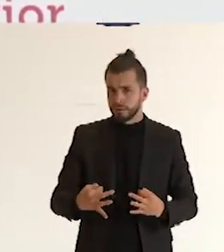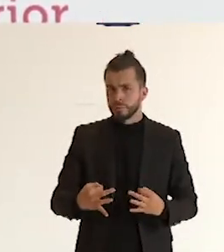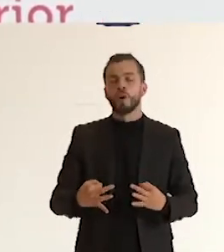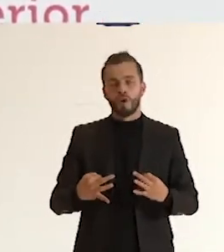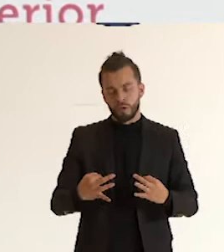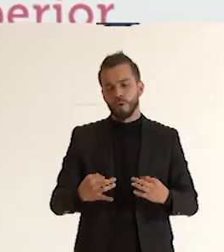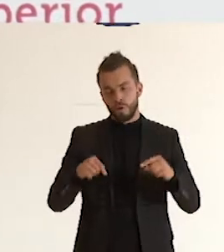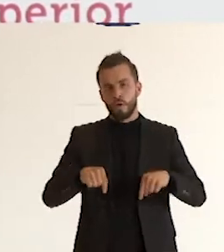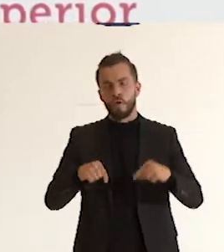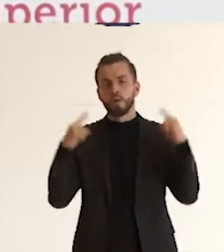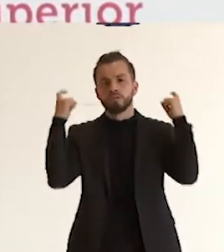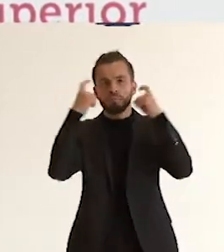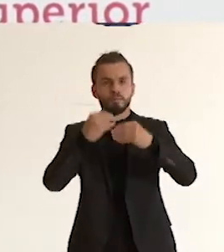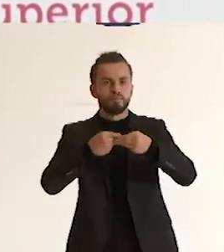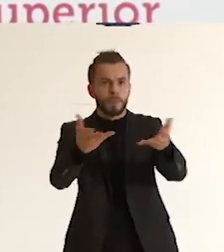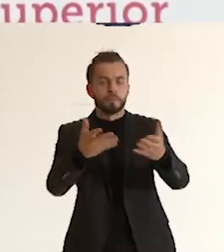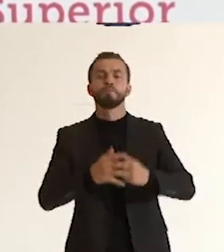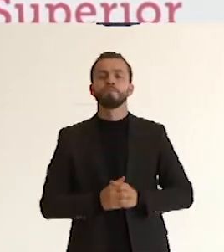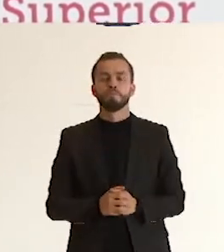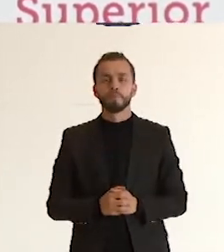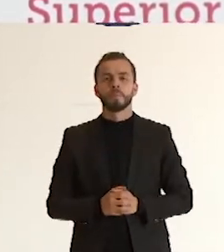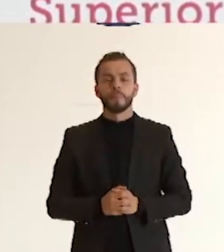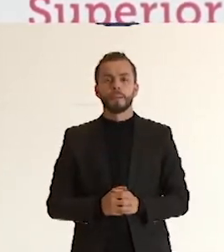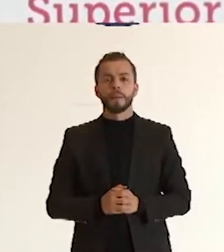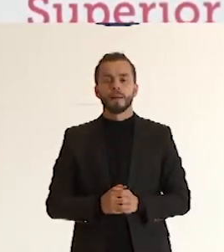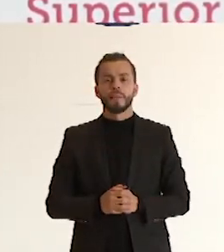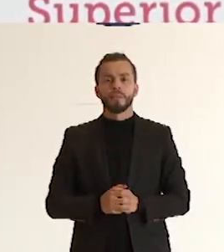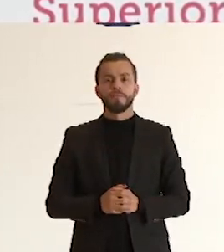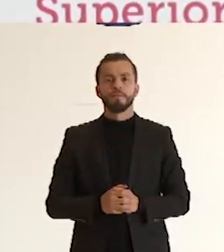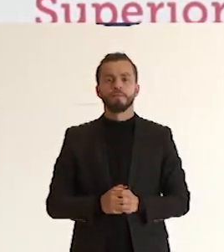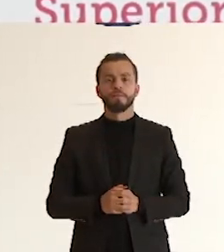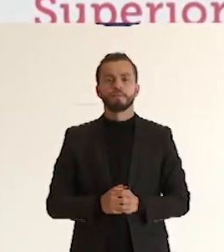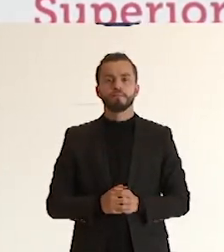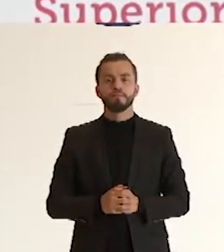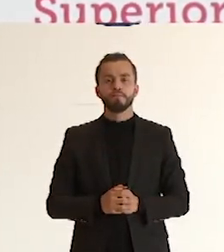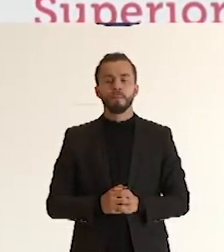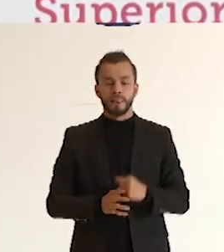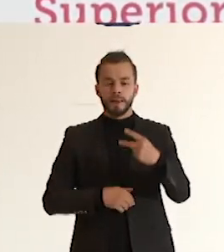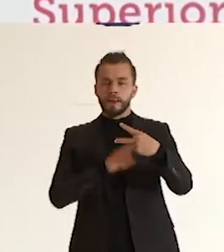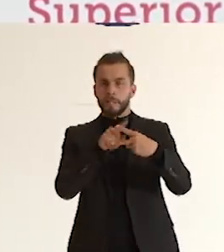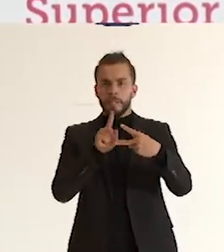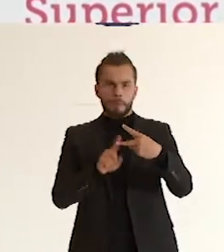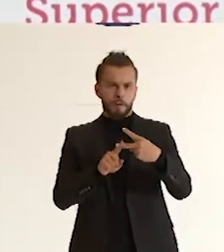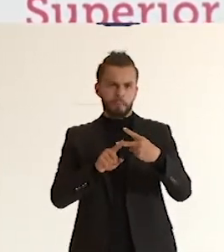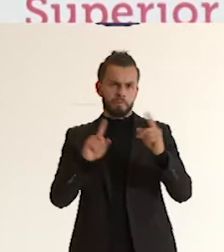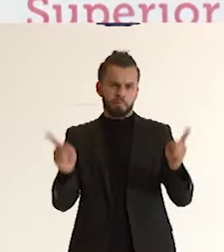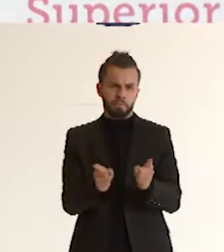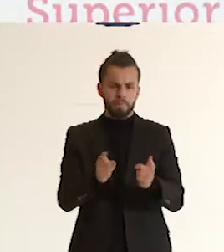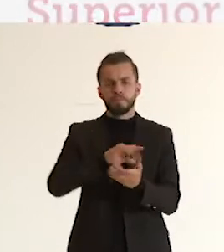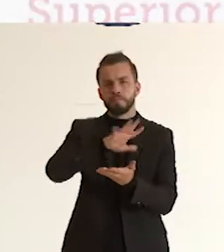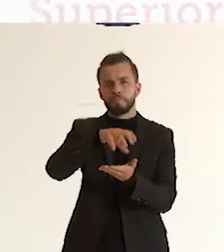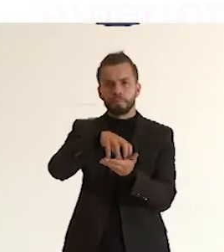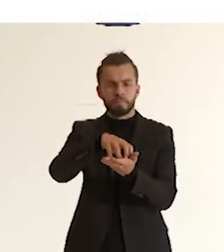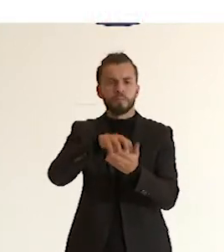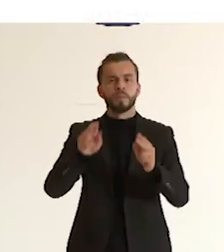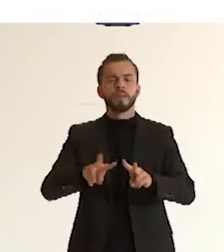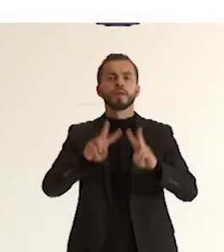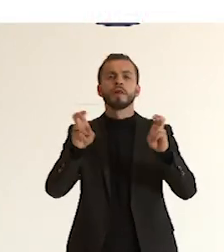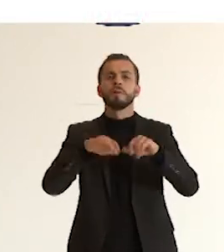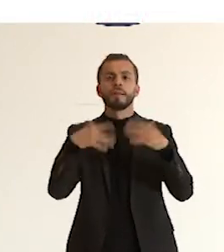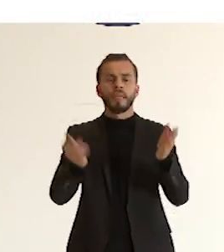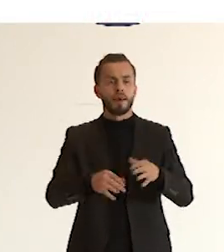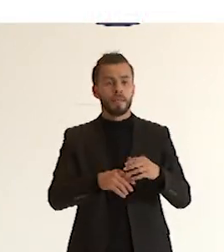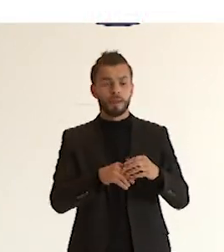quiero compartir y básicamente un par de cosas sobre el centro el modelo de transversalidad que es la